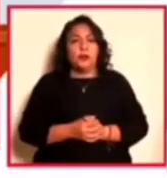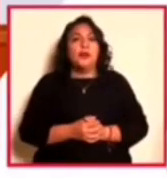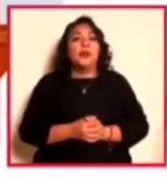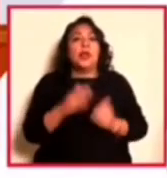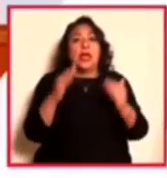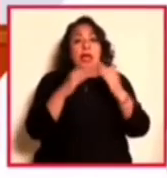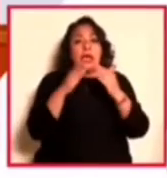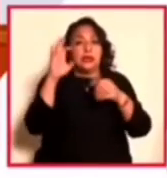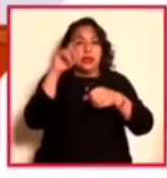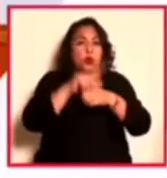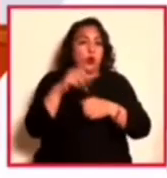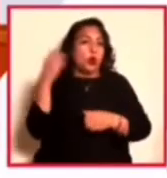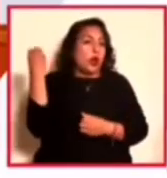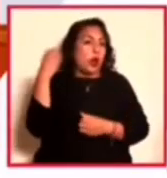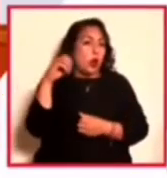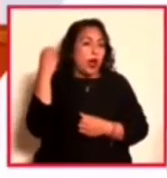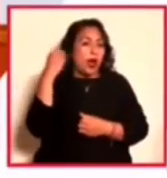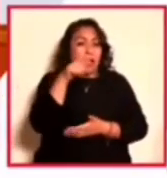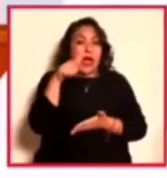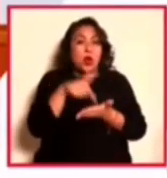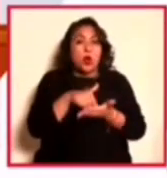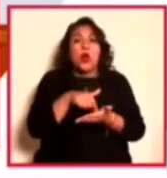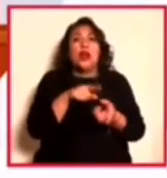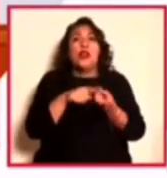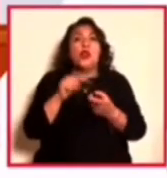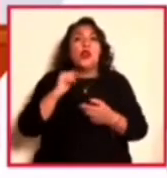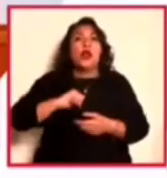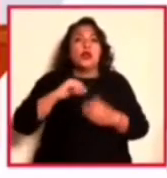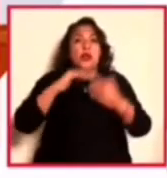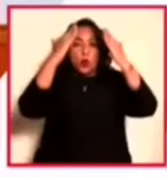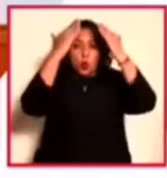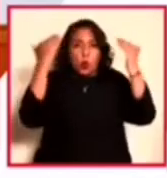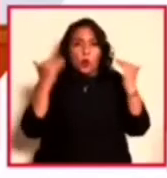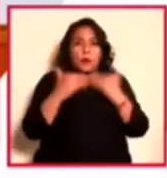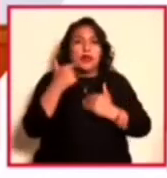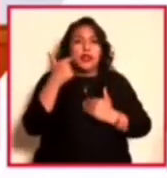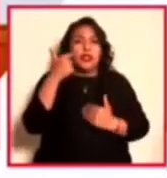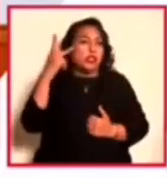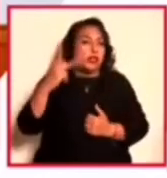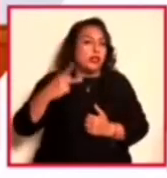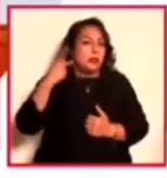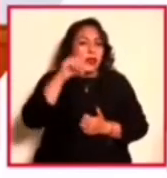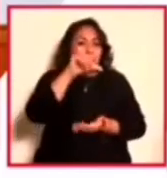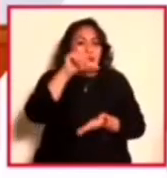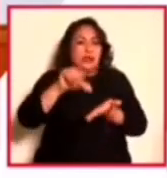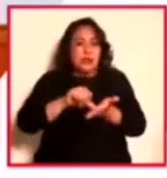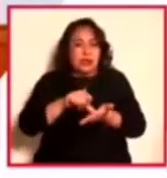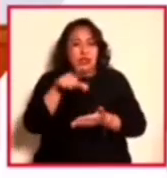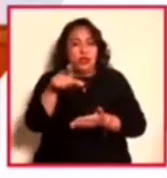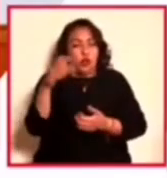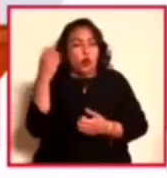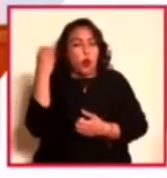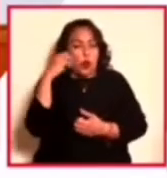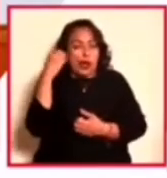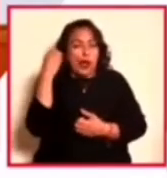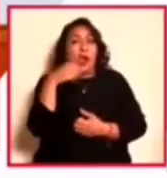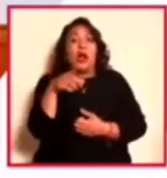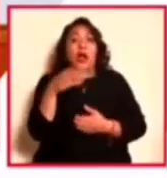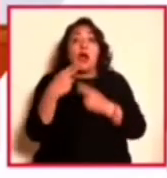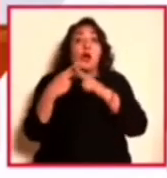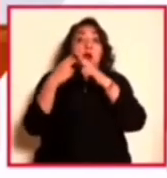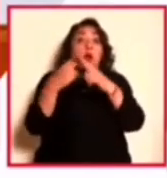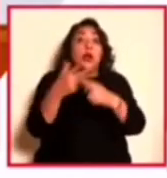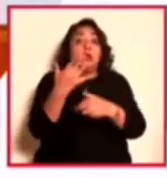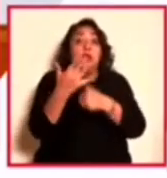Casa de Cultura Oaxaqueña, espacio localizado en el antiguo convento de los Siete Príncipes en el centro histórico de Oaxaca, está celebrando 50